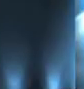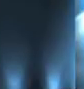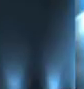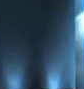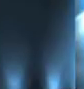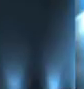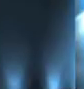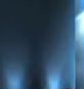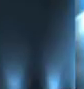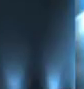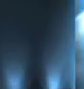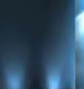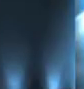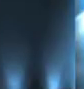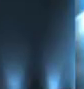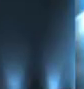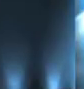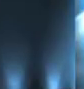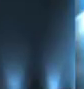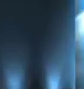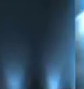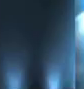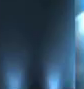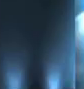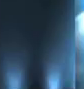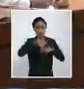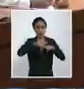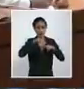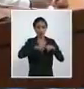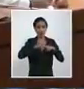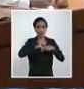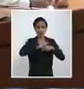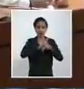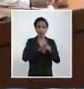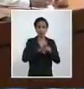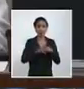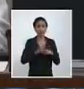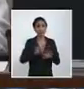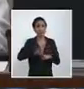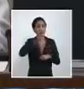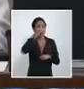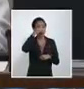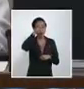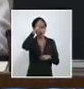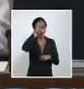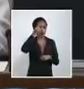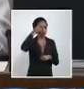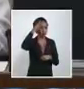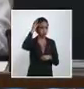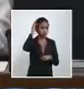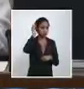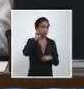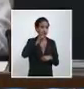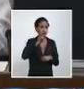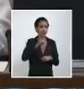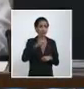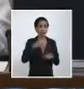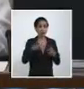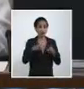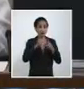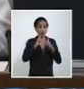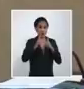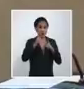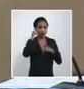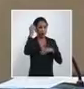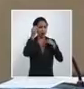Pero miren al puesto a dedo. Miren al puesto a dedo cómo está. El presidente cubano Miguel Díaz-Canel Bermúdez presidió la reunión que analiza